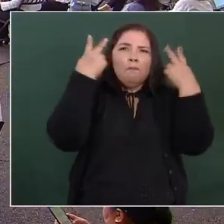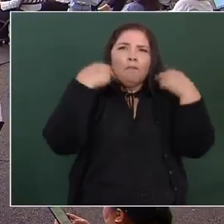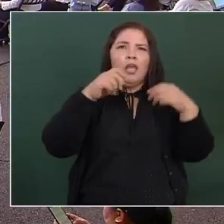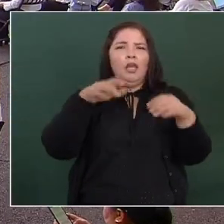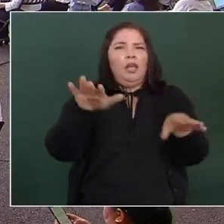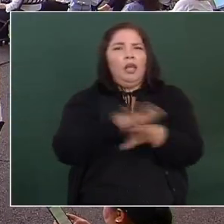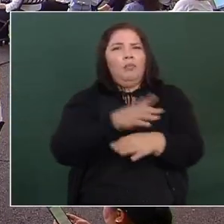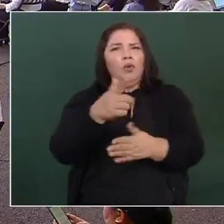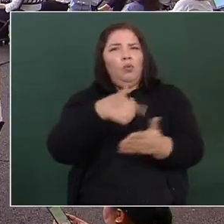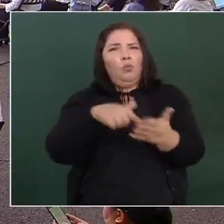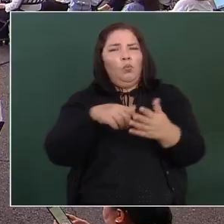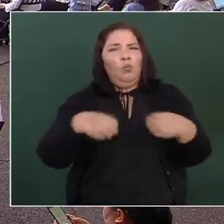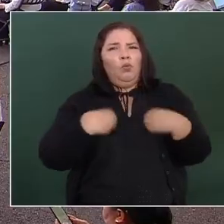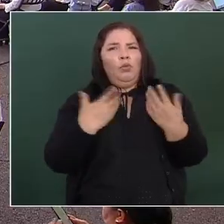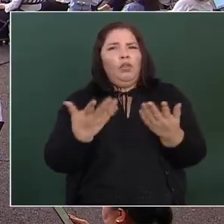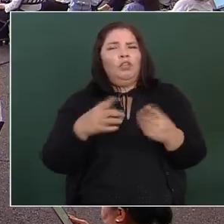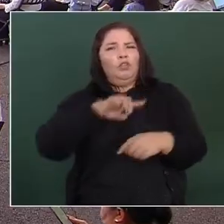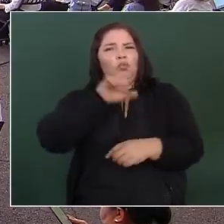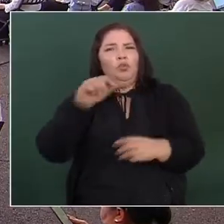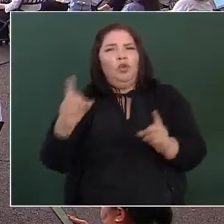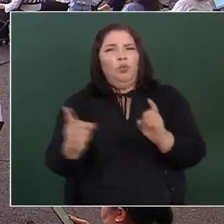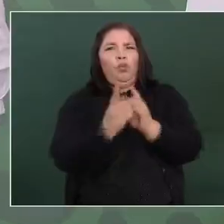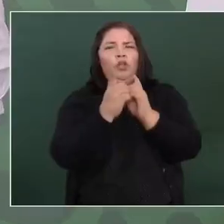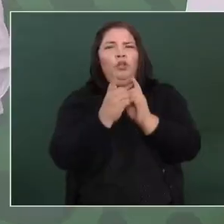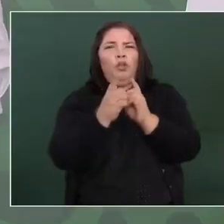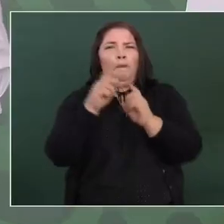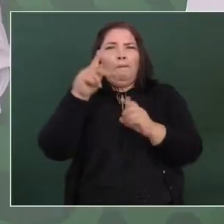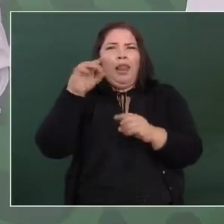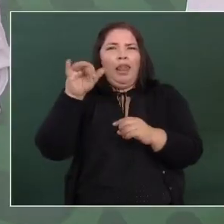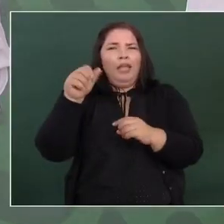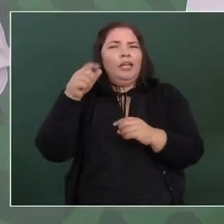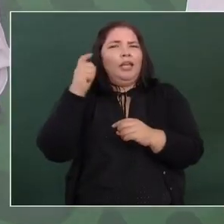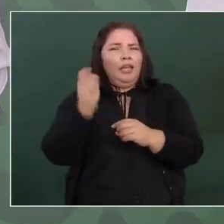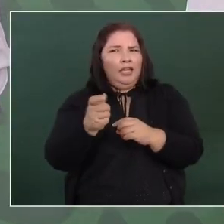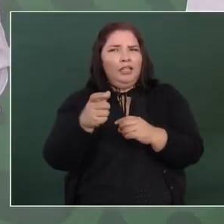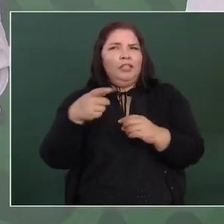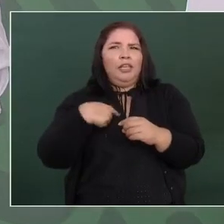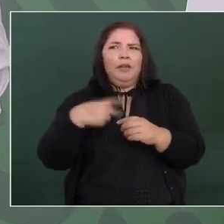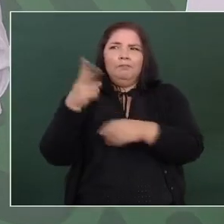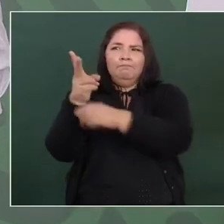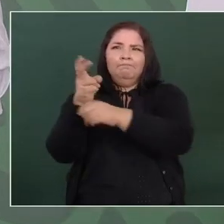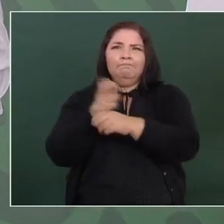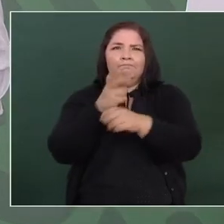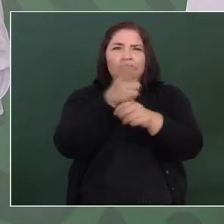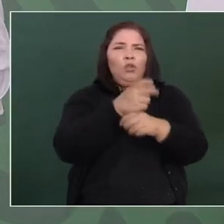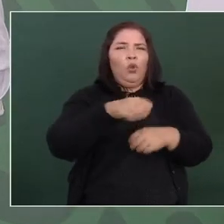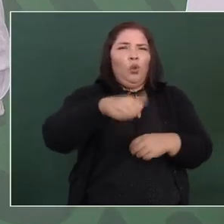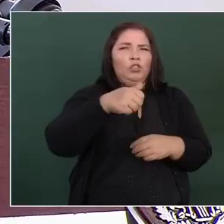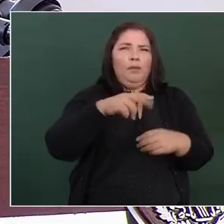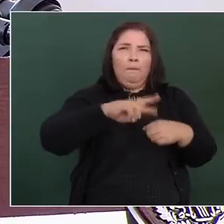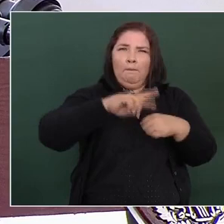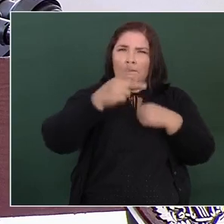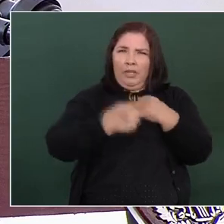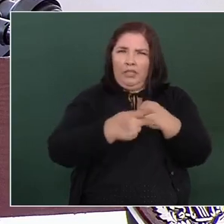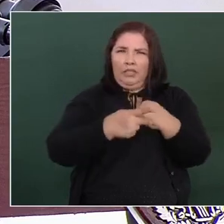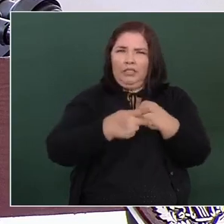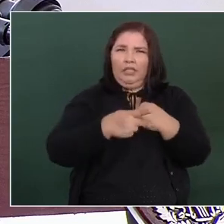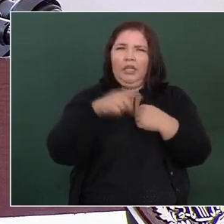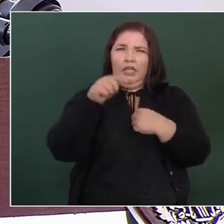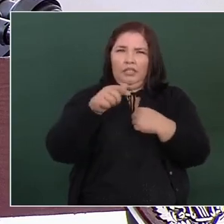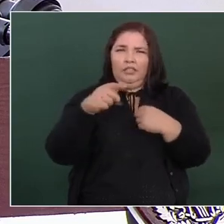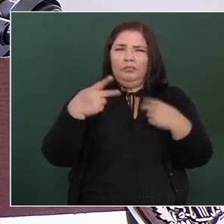resultados muy concretos después del encuentro de Palenque, en donde se citaron a 11 países que son los países de